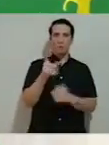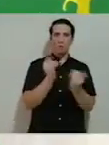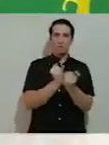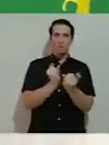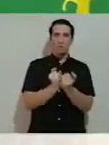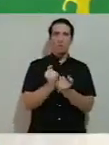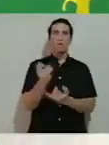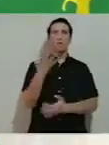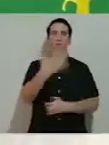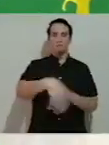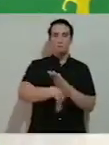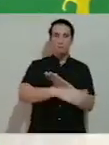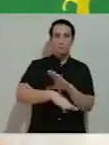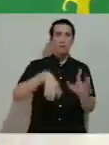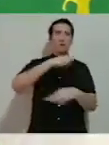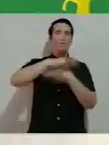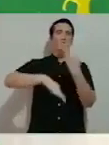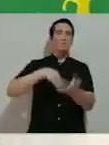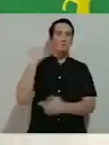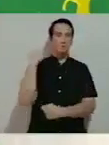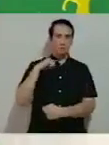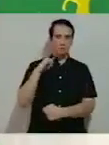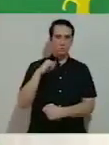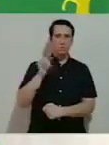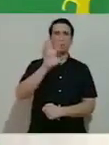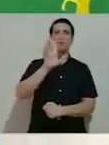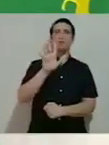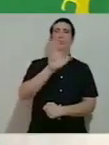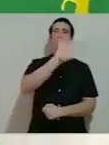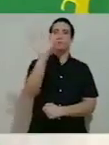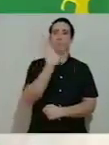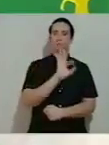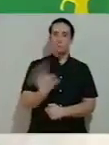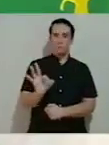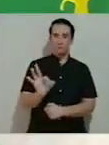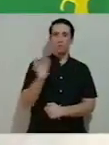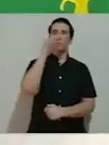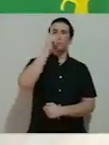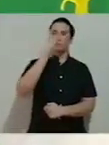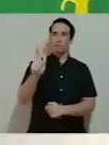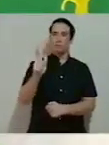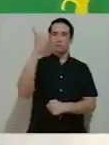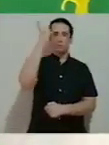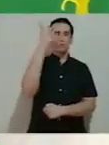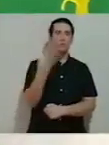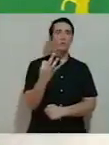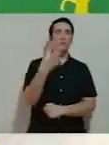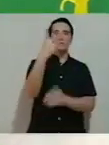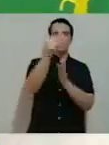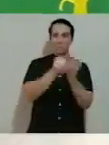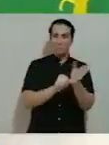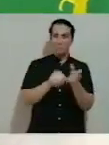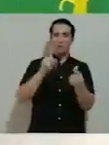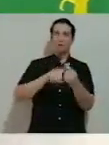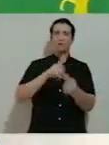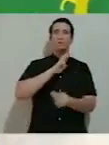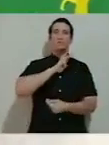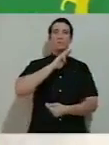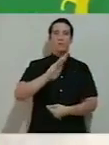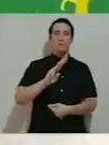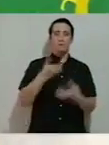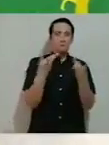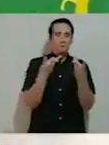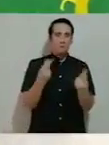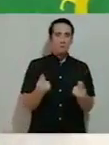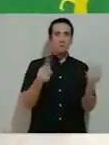potable y recolección de basura a todos los yucatecos y con el 50% en sus recibos de luz durante un bimestre a quienes